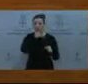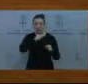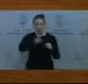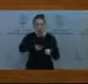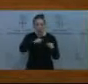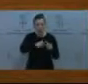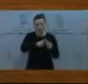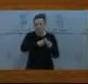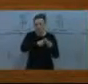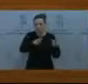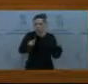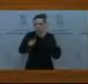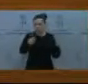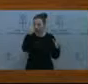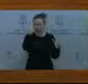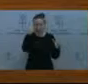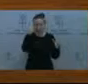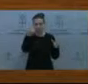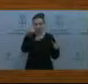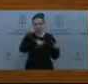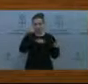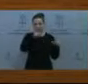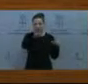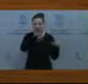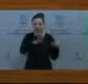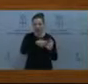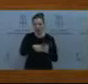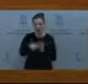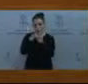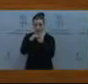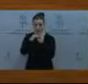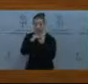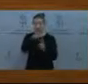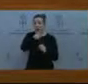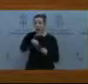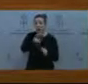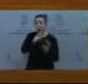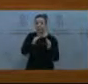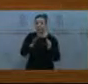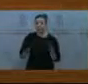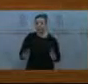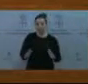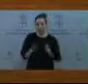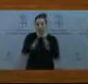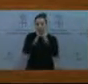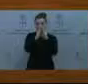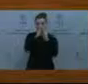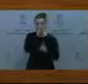reemplazo generacional y tenemos nuestra pirámide de población absolutamente invertida.